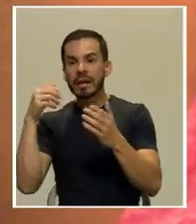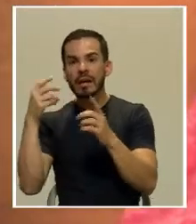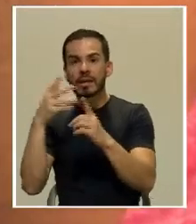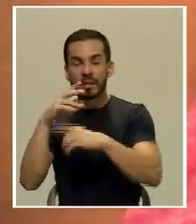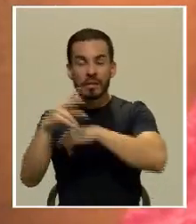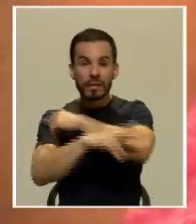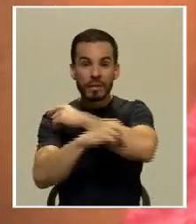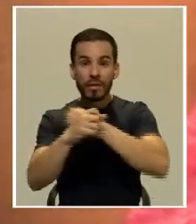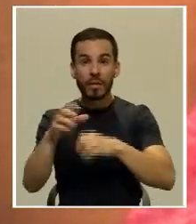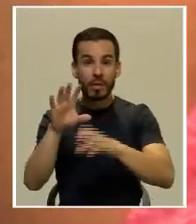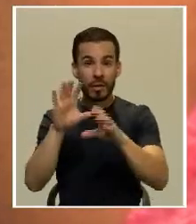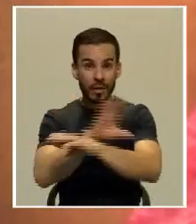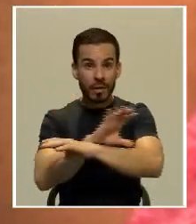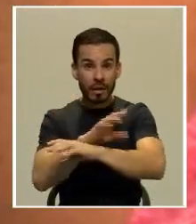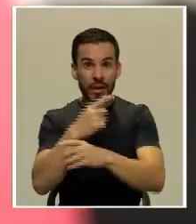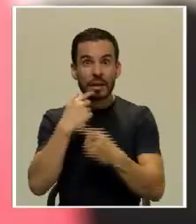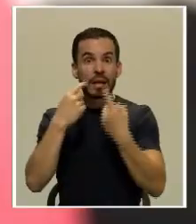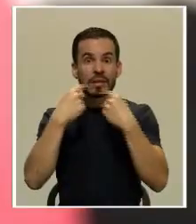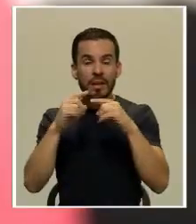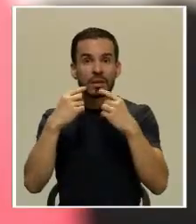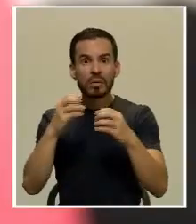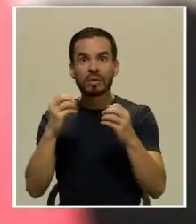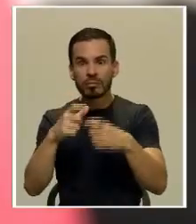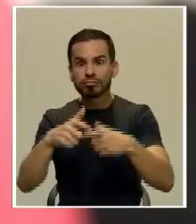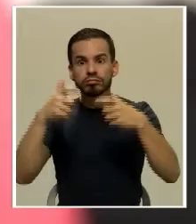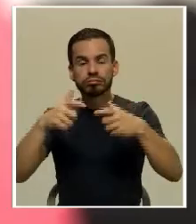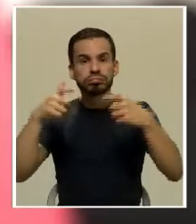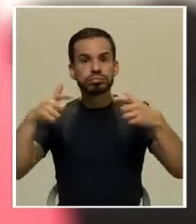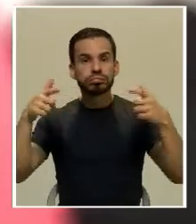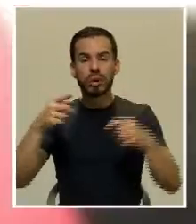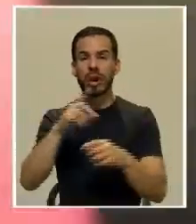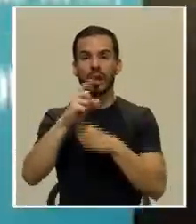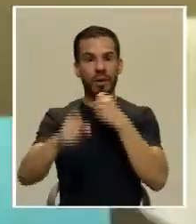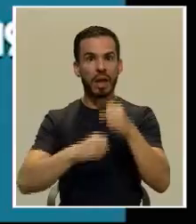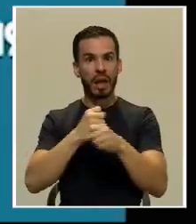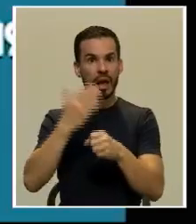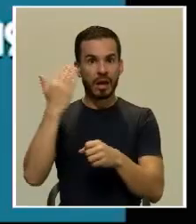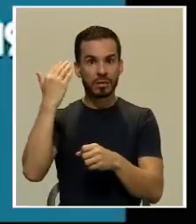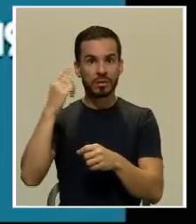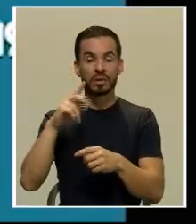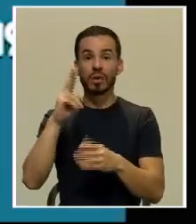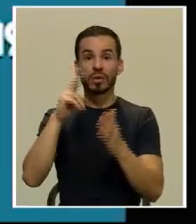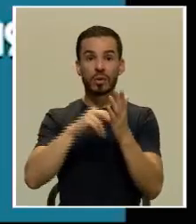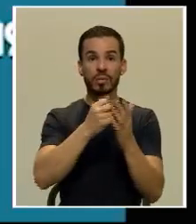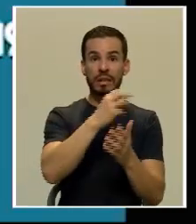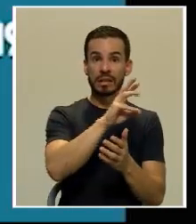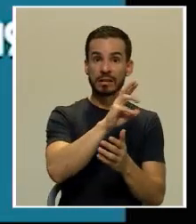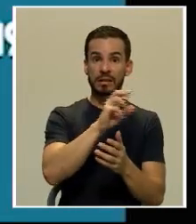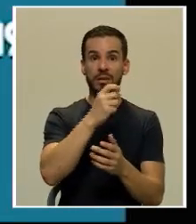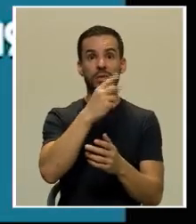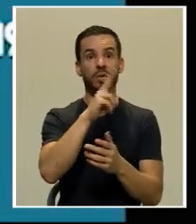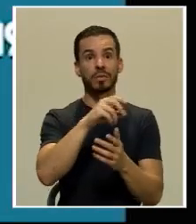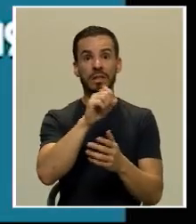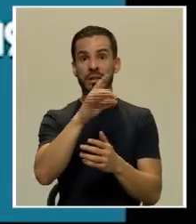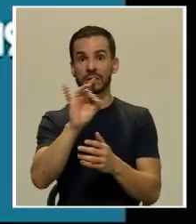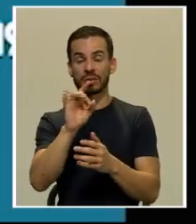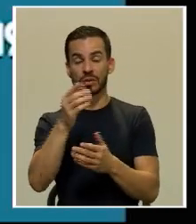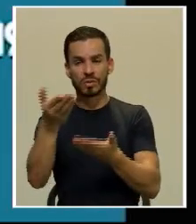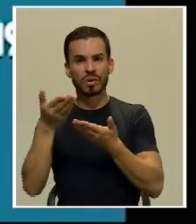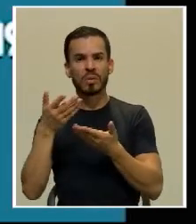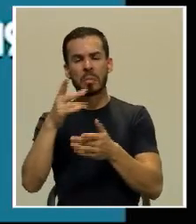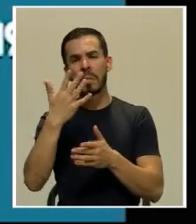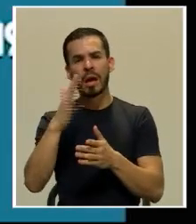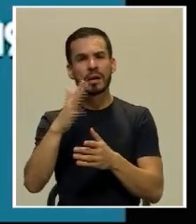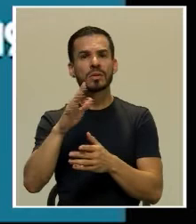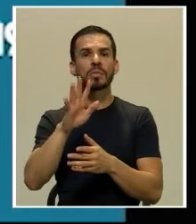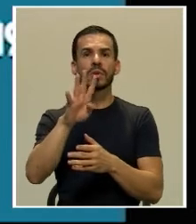año, reveló un aumento escandaloso de las denuncias por este tipo de delitos en los últimos años, mientras que en 2016 y 2018 se recibían